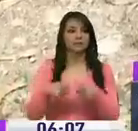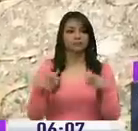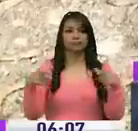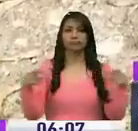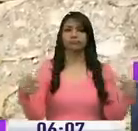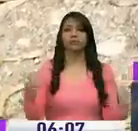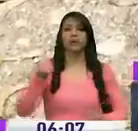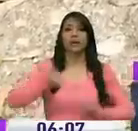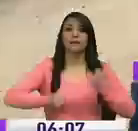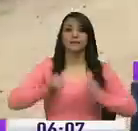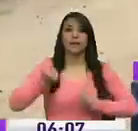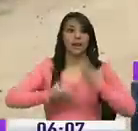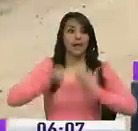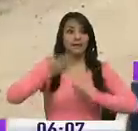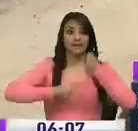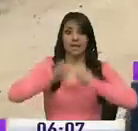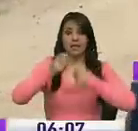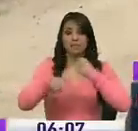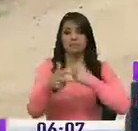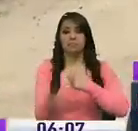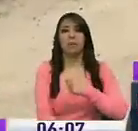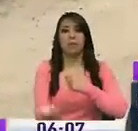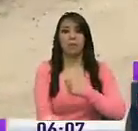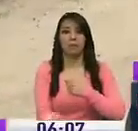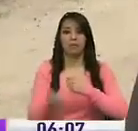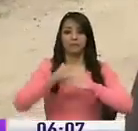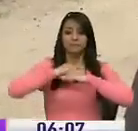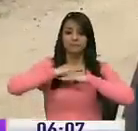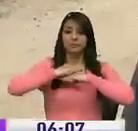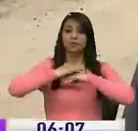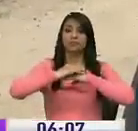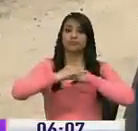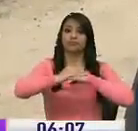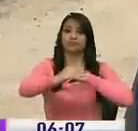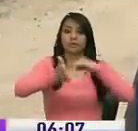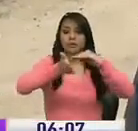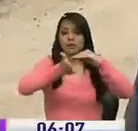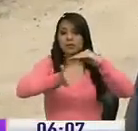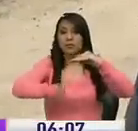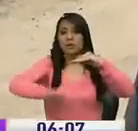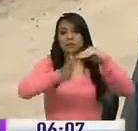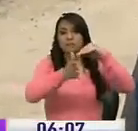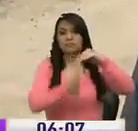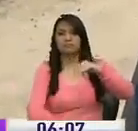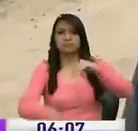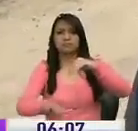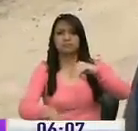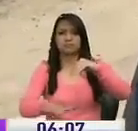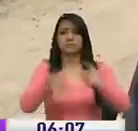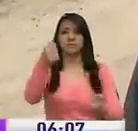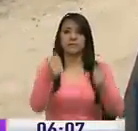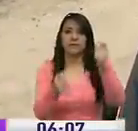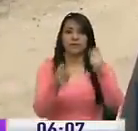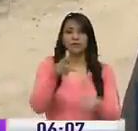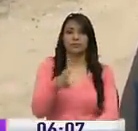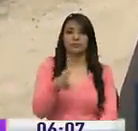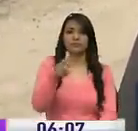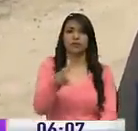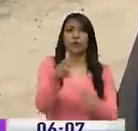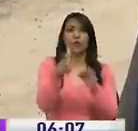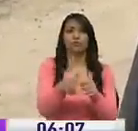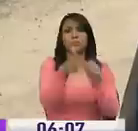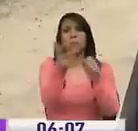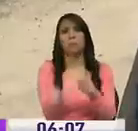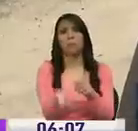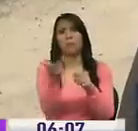fondo de un la mesa de la vía prácticamente se dio y prácticamente eso también afectó a un vehículo que estaba pasando por ahí